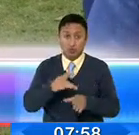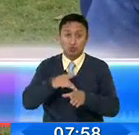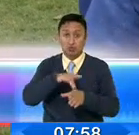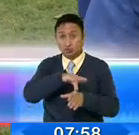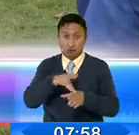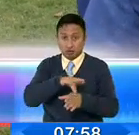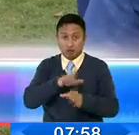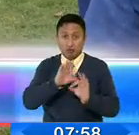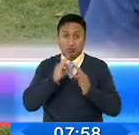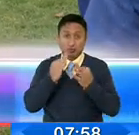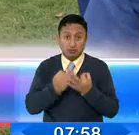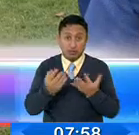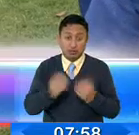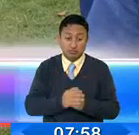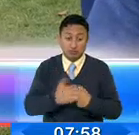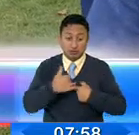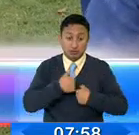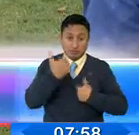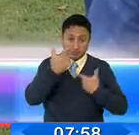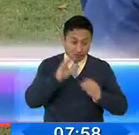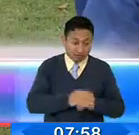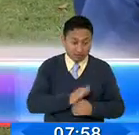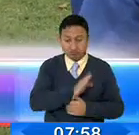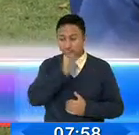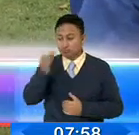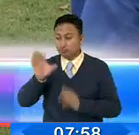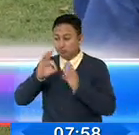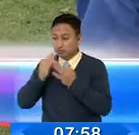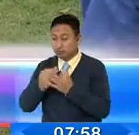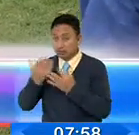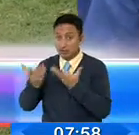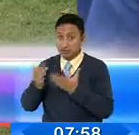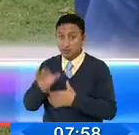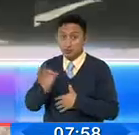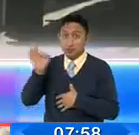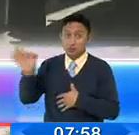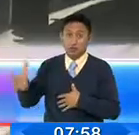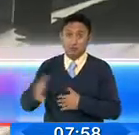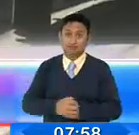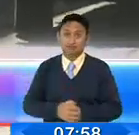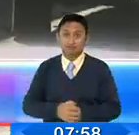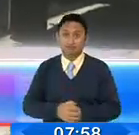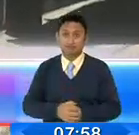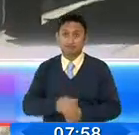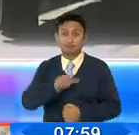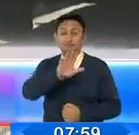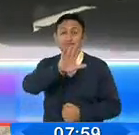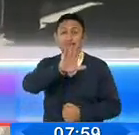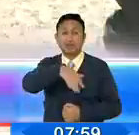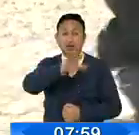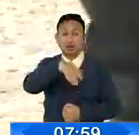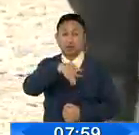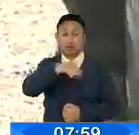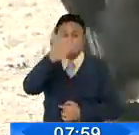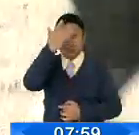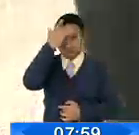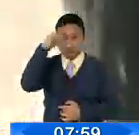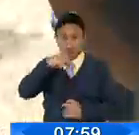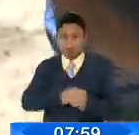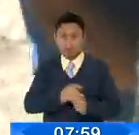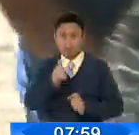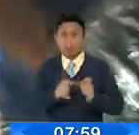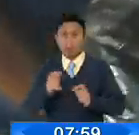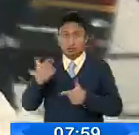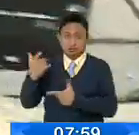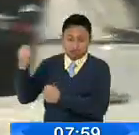nuestra familia, porque nosotros llevamos la enfermedad a la familia. Durante los 5 meses de pandemia, los trabajadores de barrido y de